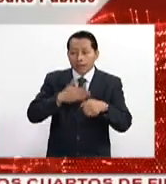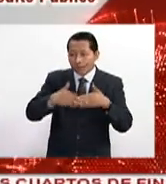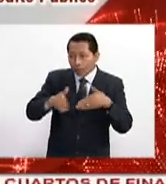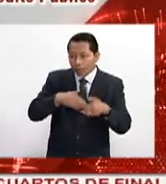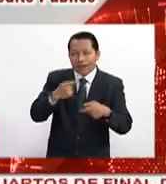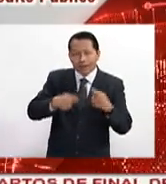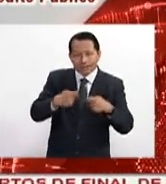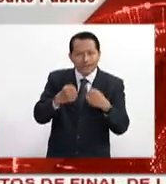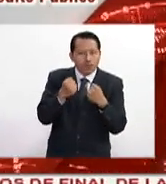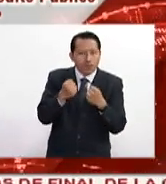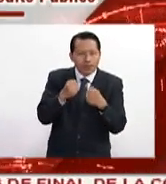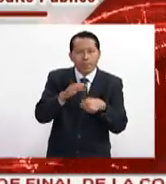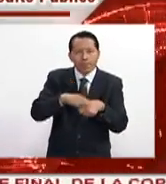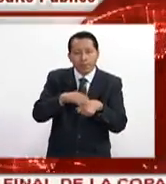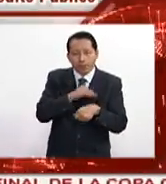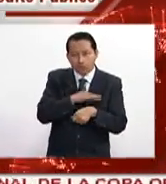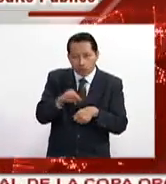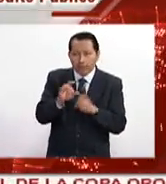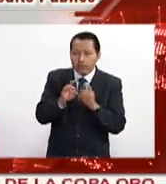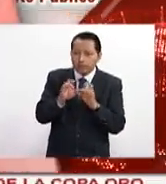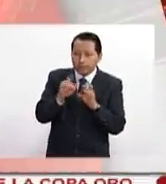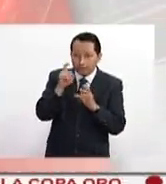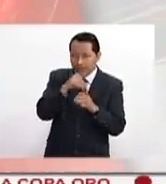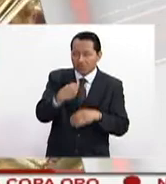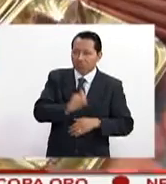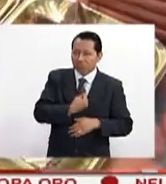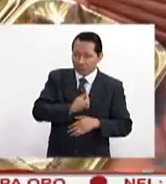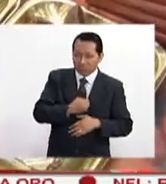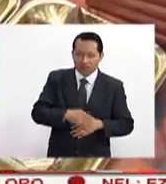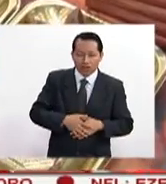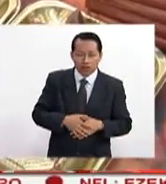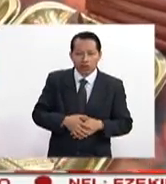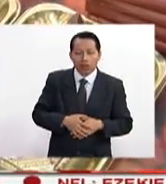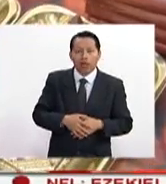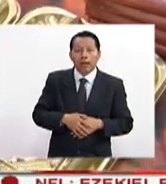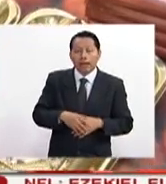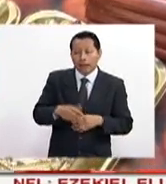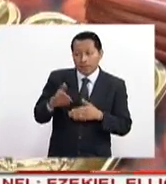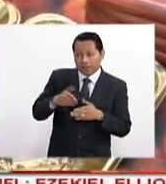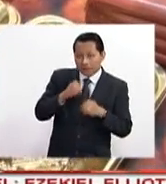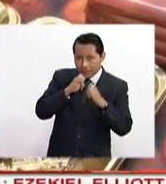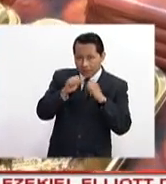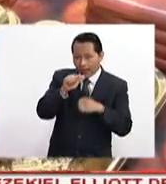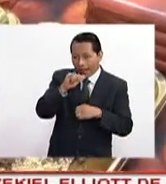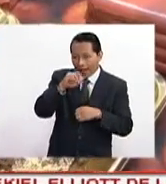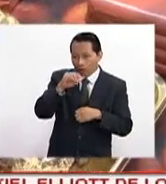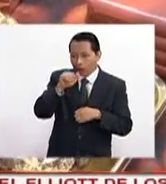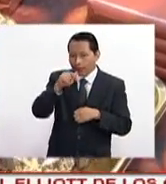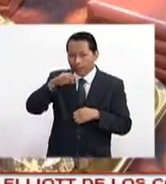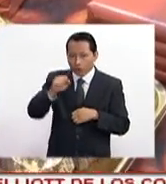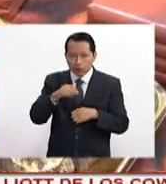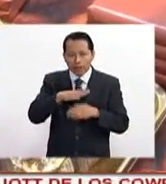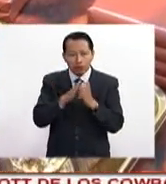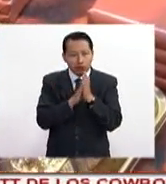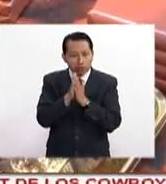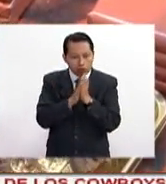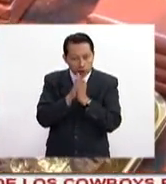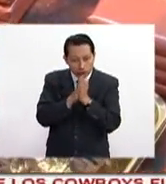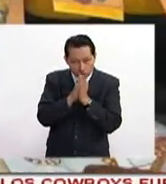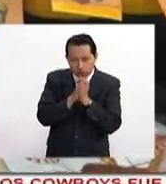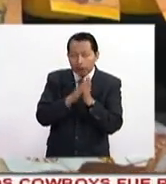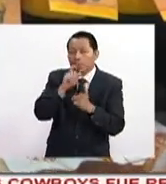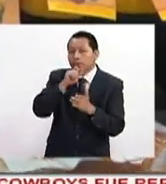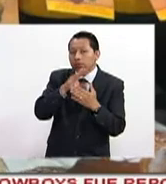más fuerte, con más capacidad de resistir. En el estudio, Alejandro Campos Beltrán, director de Chocolates